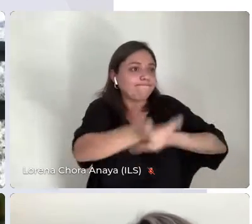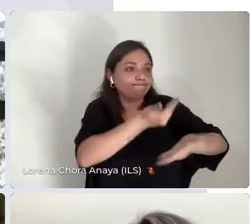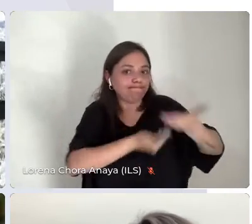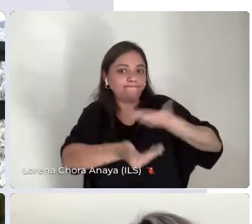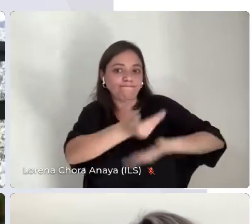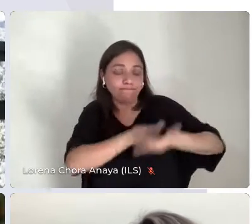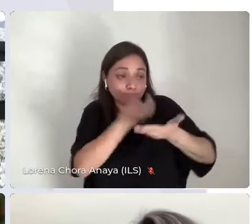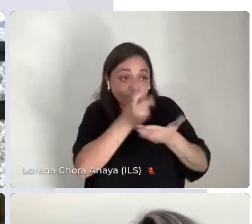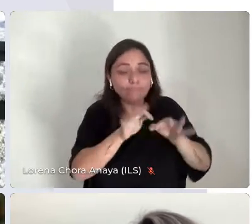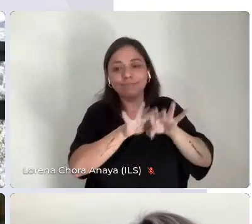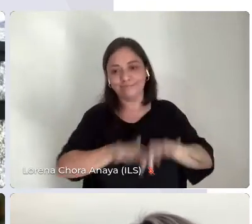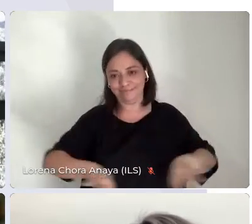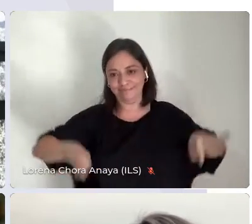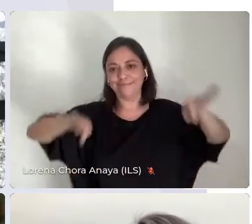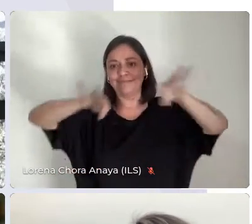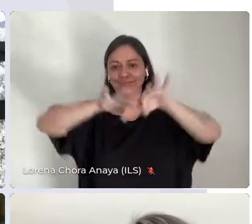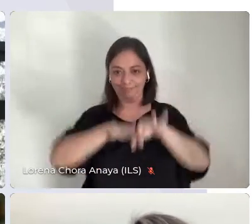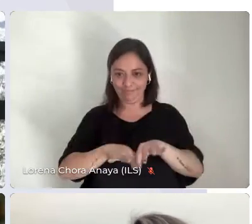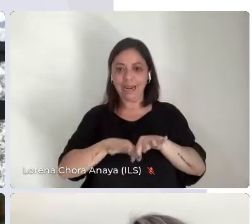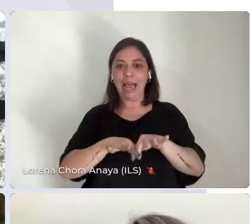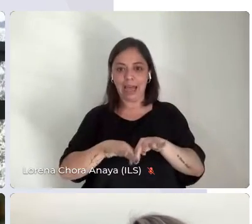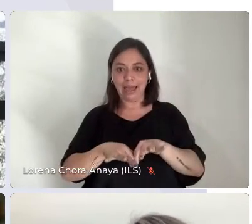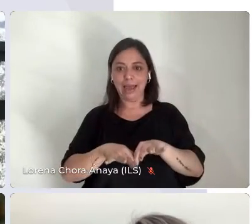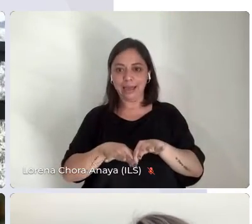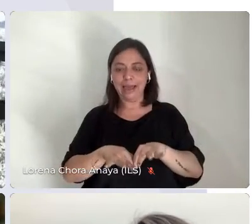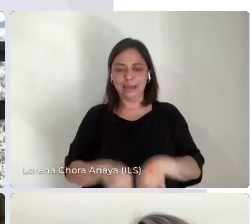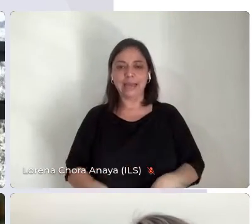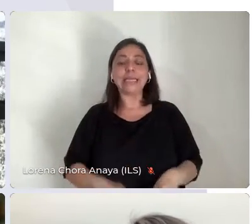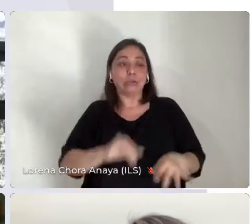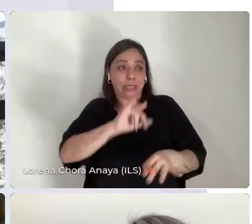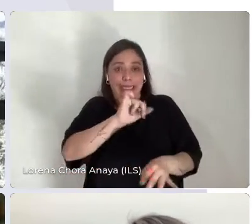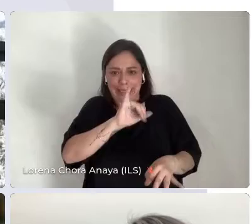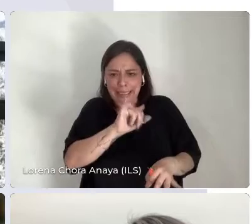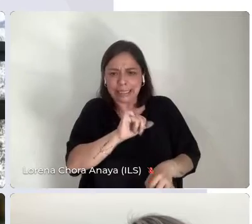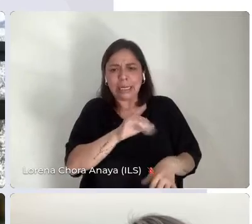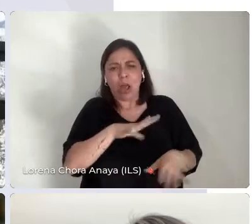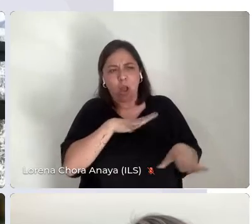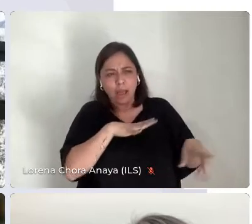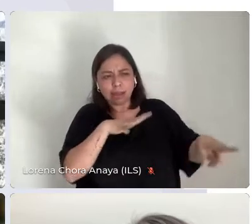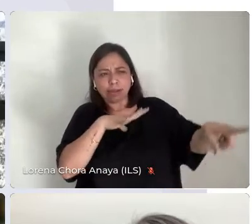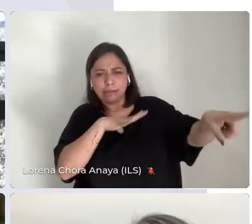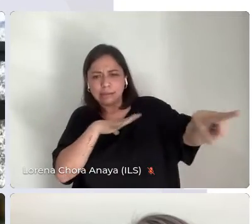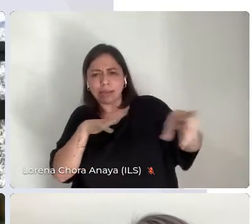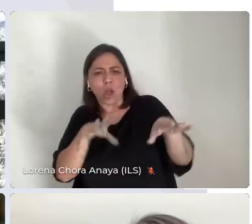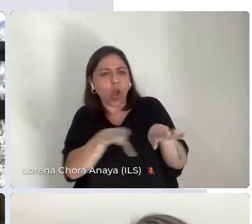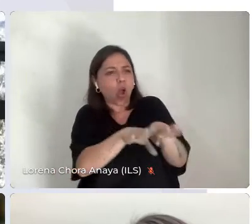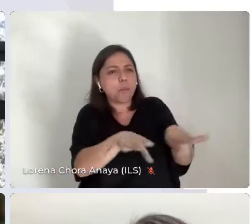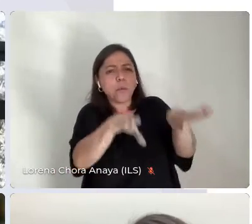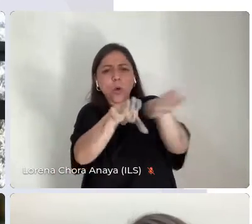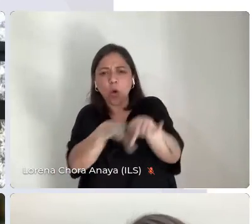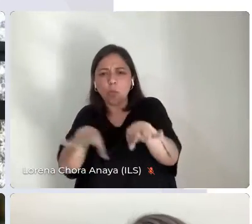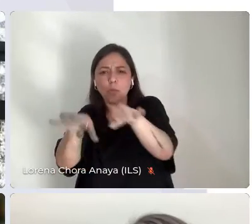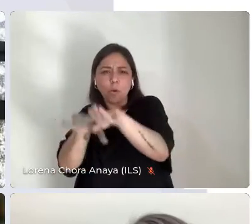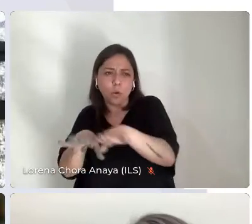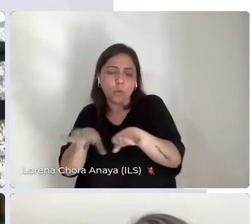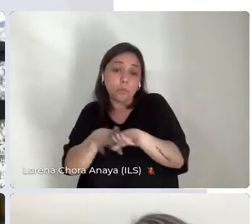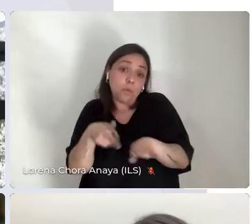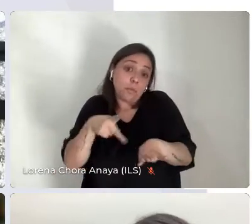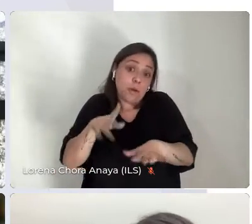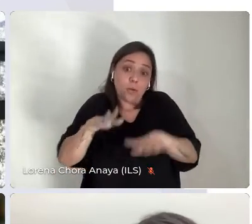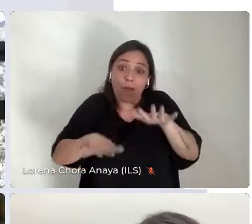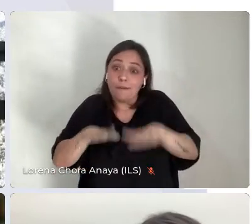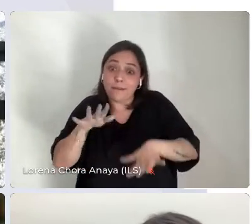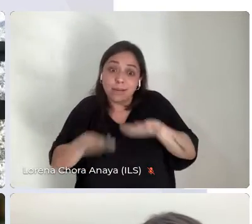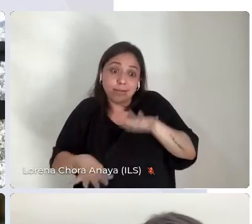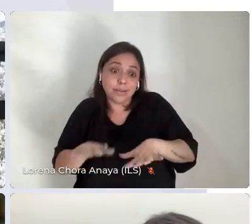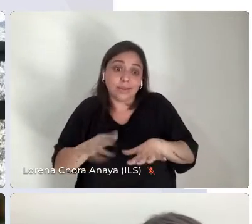sea, entender cómo funcionan otros lugares, pero entender que no siempre va a ser útil, ¿no? Y bueno, pues muchas gracias a todos y